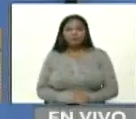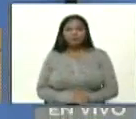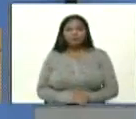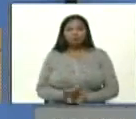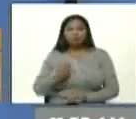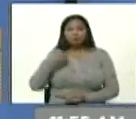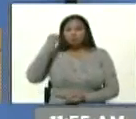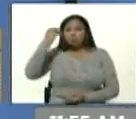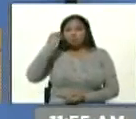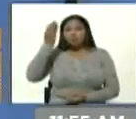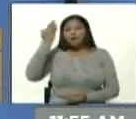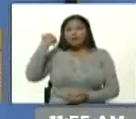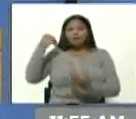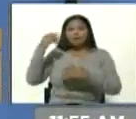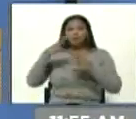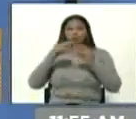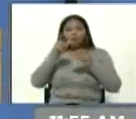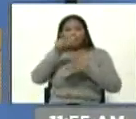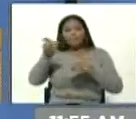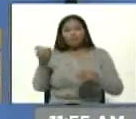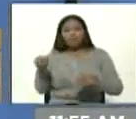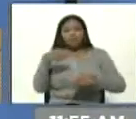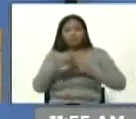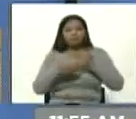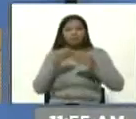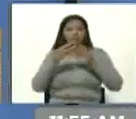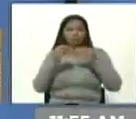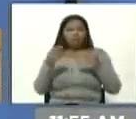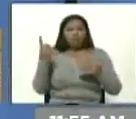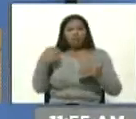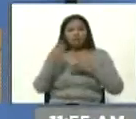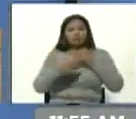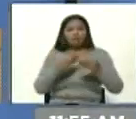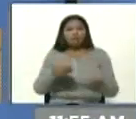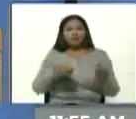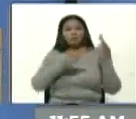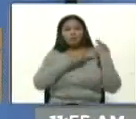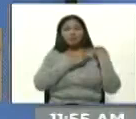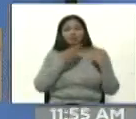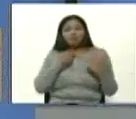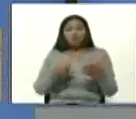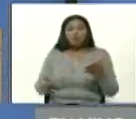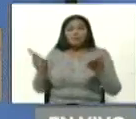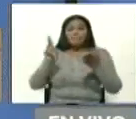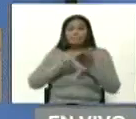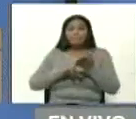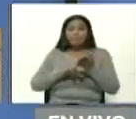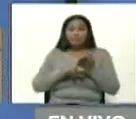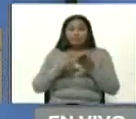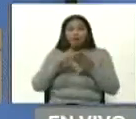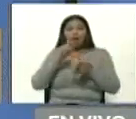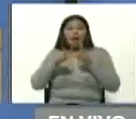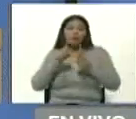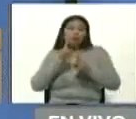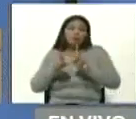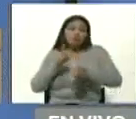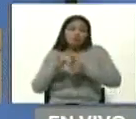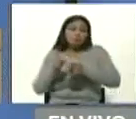que ayer todo el mundo cumplió con lo que le correspondía, repito, salvo contadas